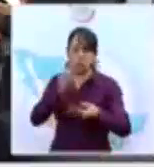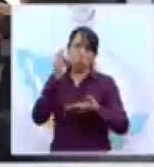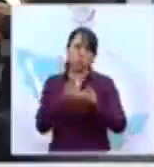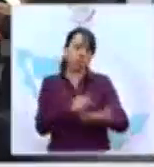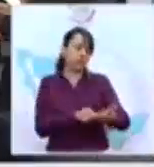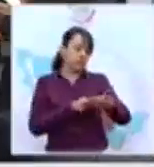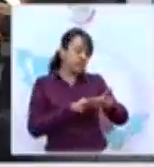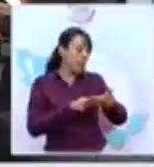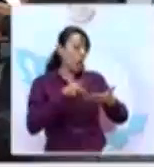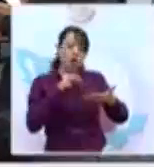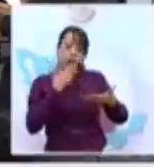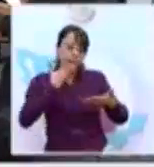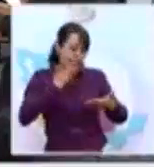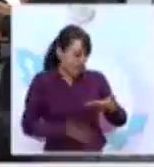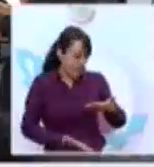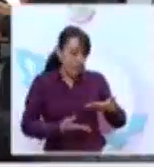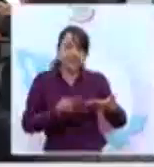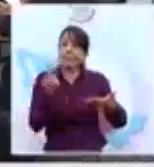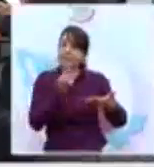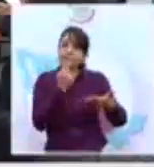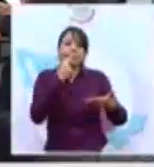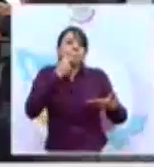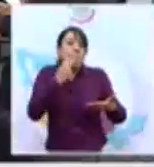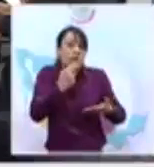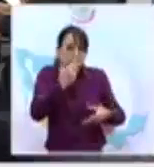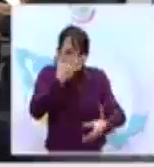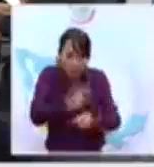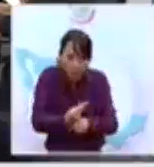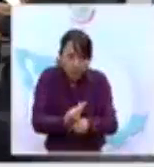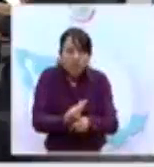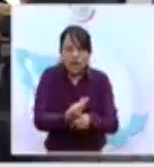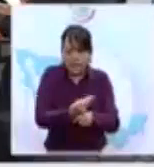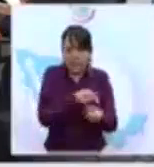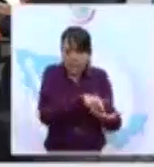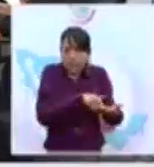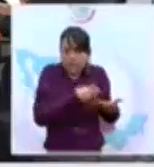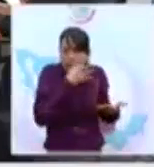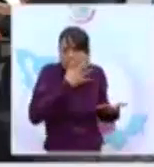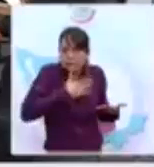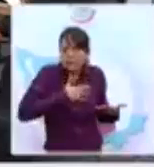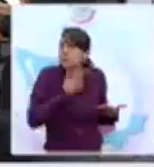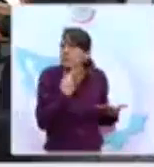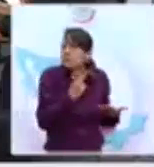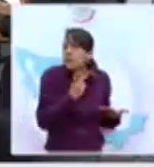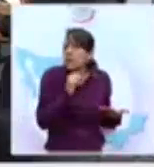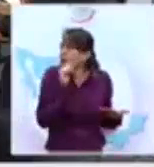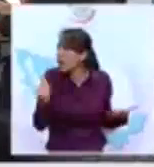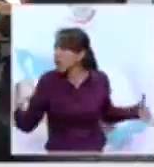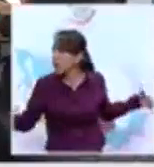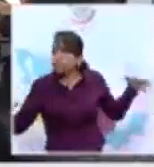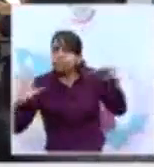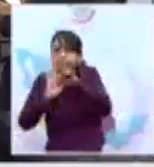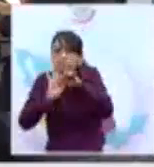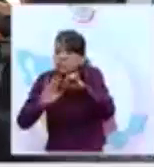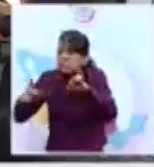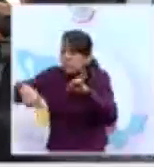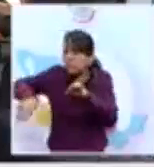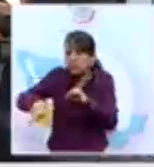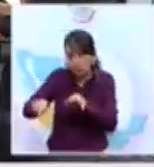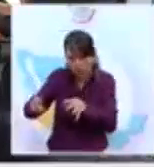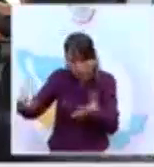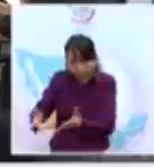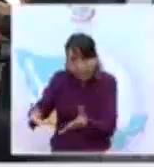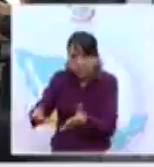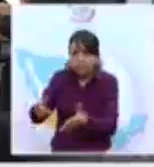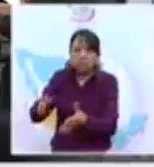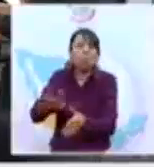que se está haciendo y hay que mejorar eso, pero no es vinculatorio, entonces a los que hacen la política pública, bueno, está bien, sigan haciendo todas las